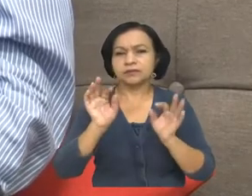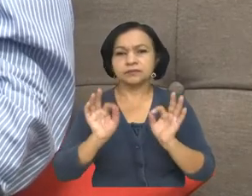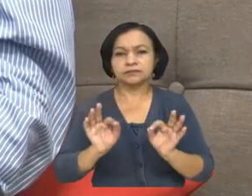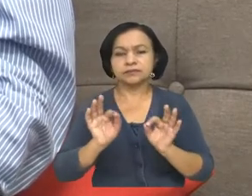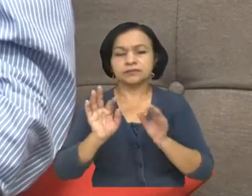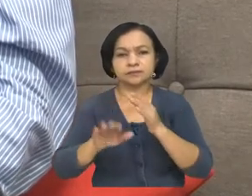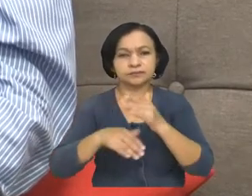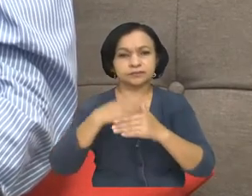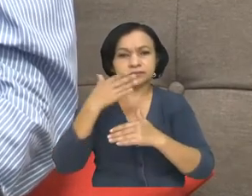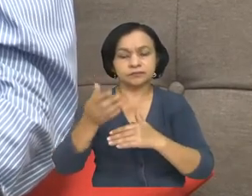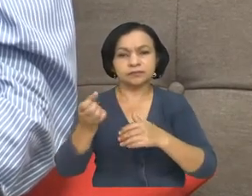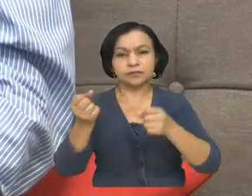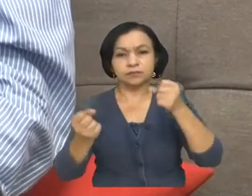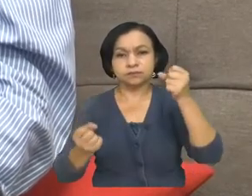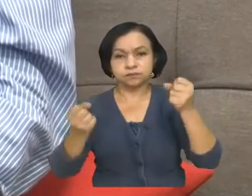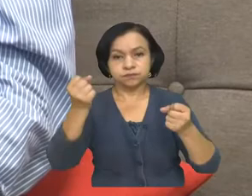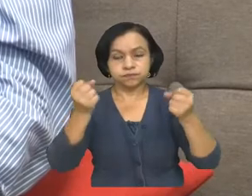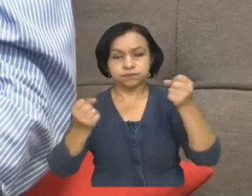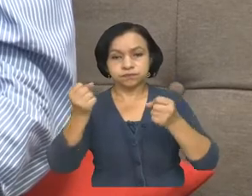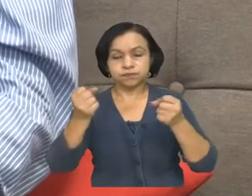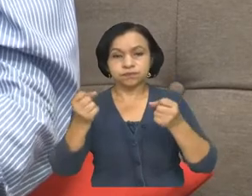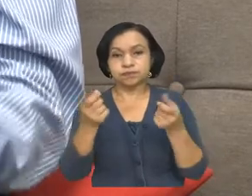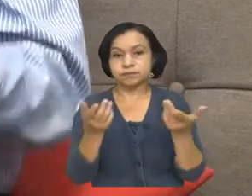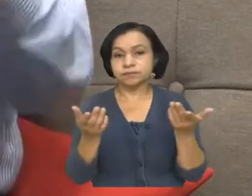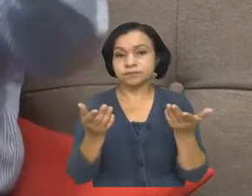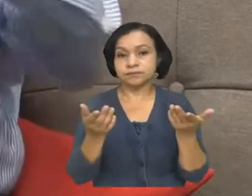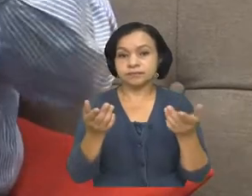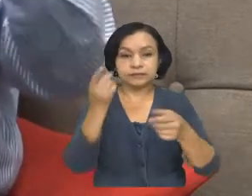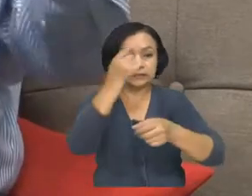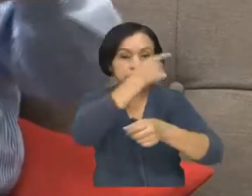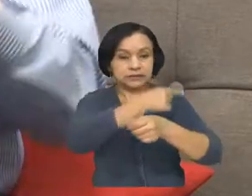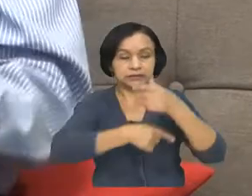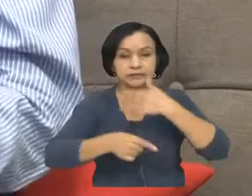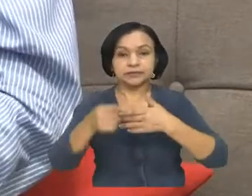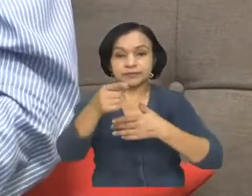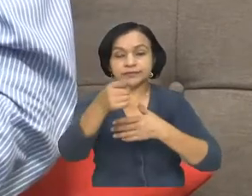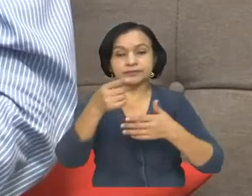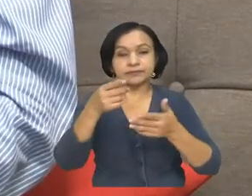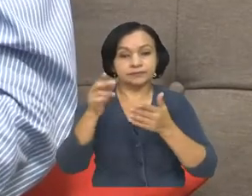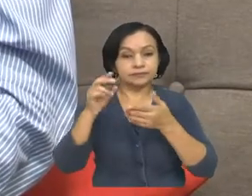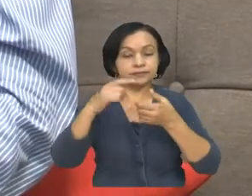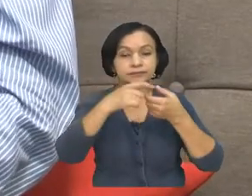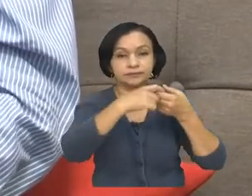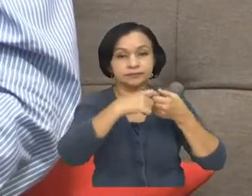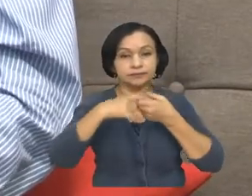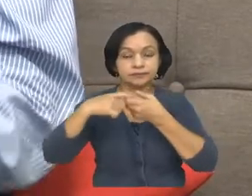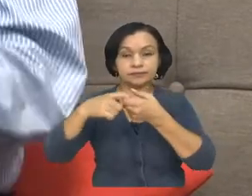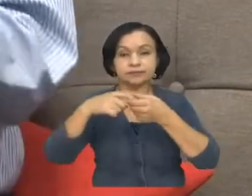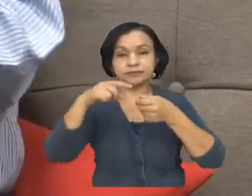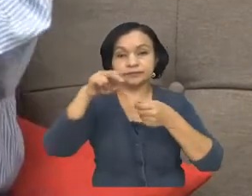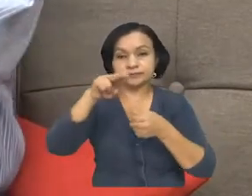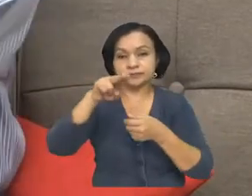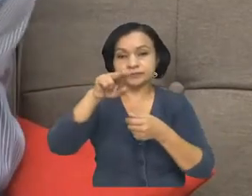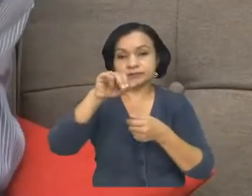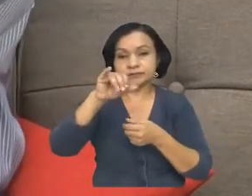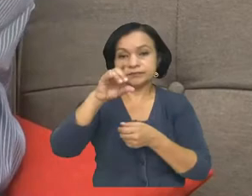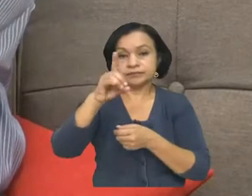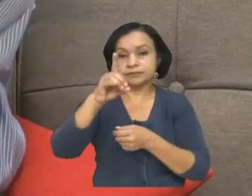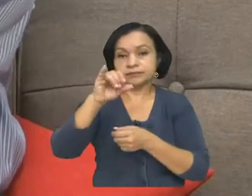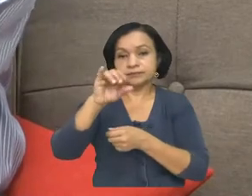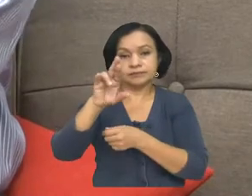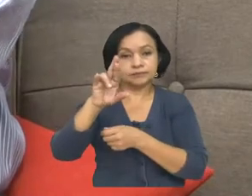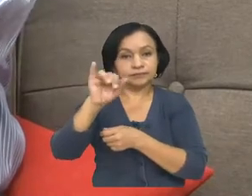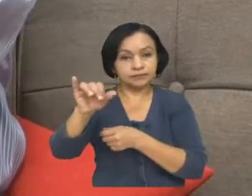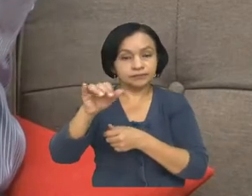se consiguió un camión para trasladar a los heridos y él estaba coordinando eso. Eso fue en Nindiri. Después de ahí comenzamos